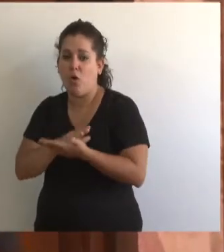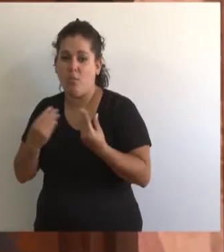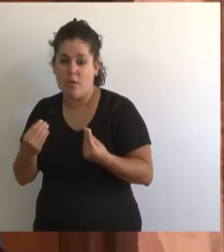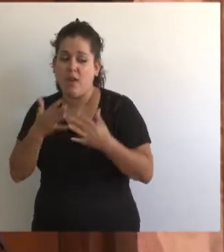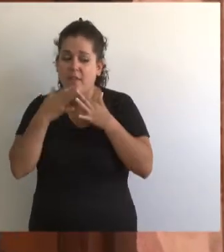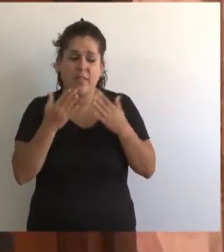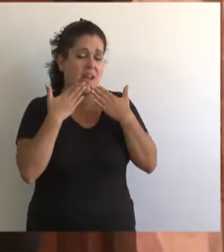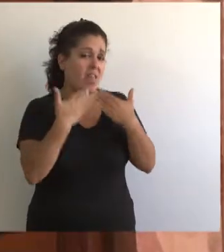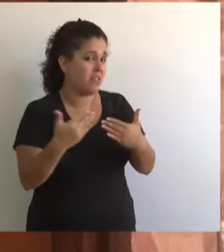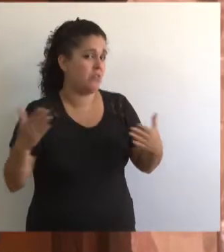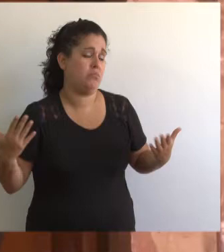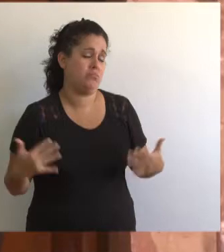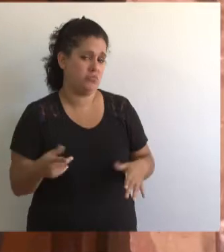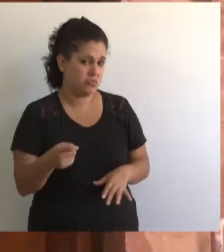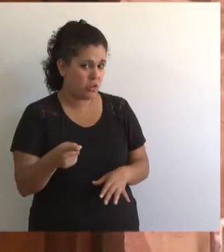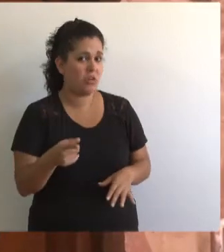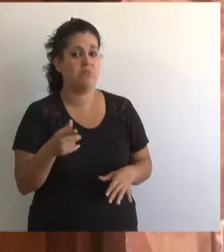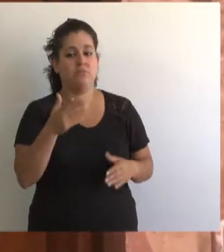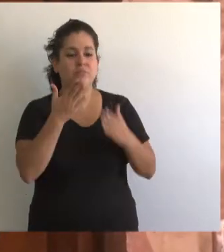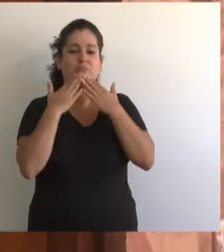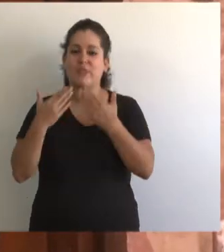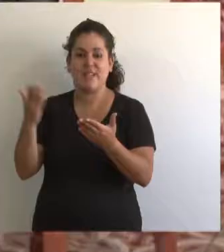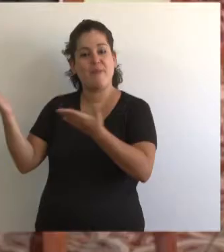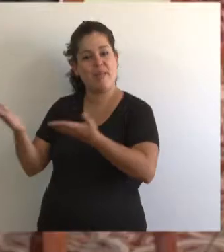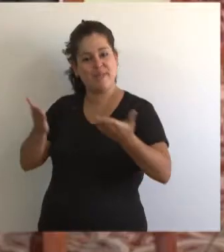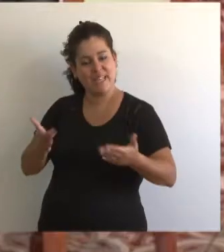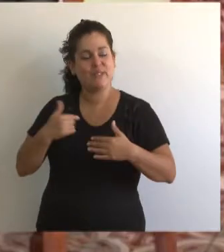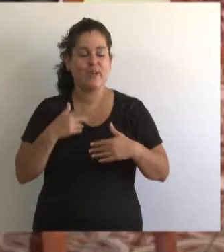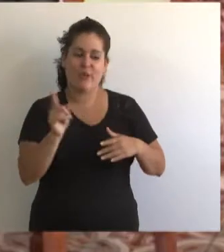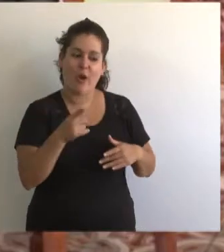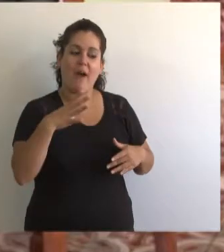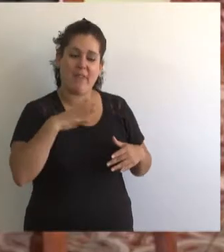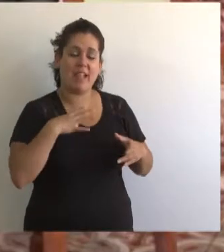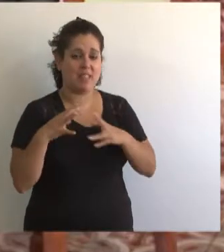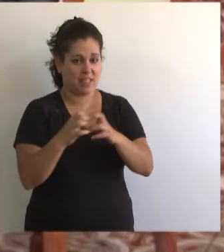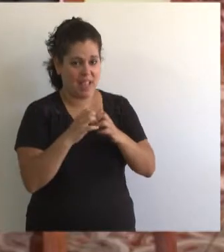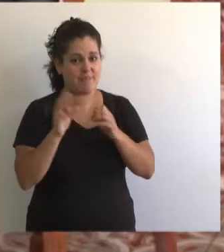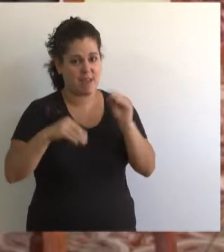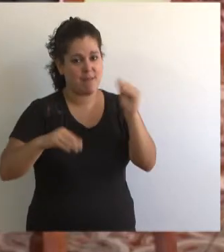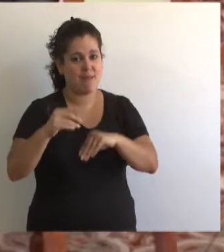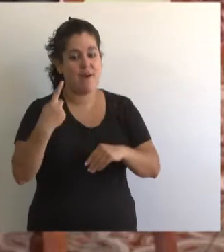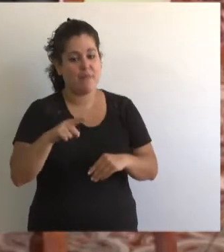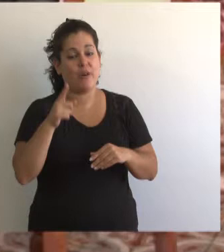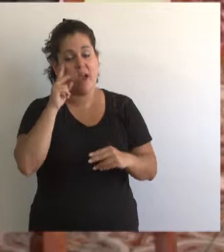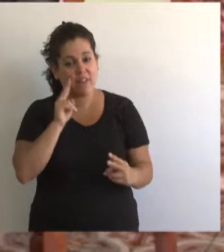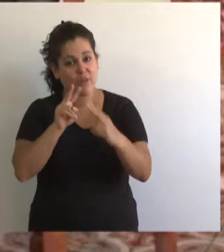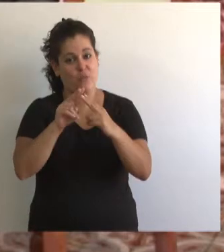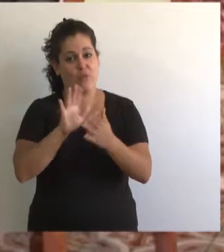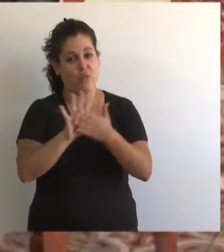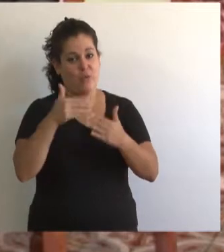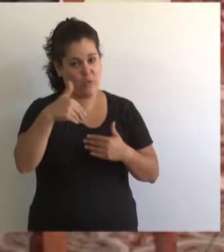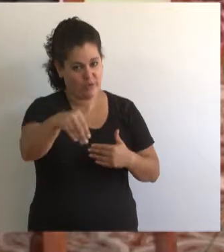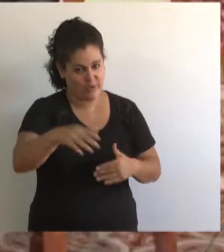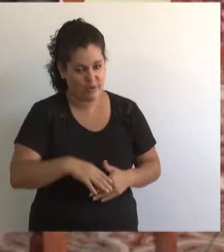se puede solucionar. Así que les agradecemos muchísimo. Seguramente gracias por la invitación. Quedaron temas para debatir que volveremos a hacer un